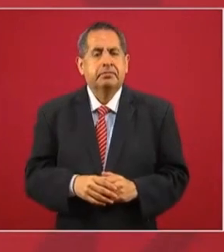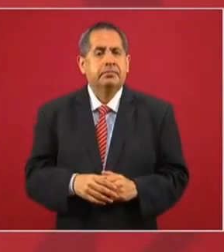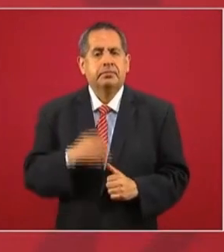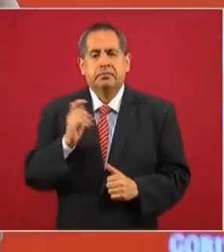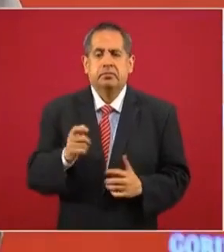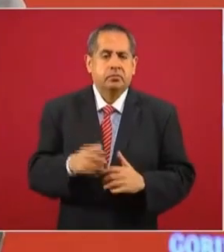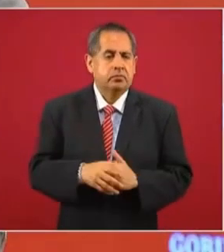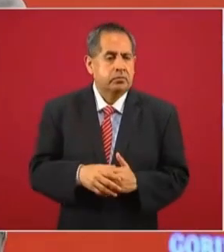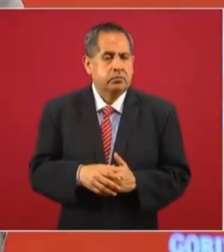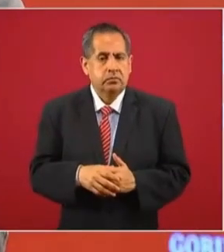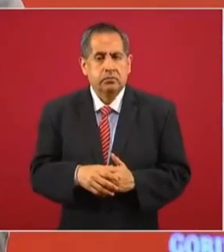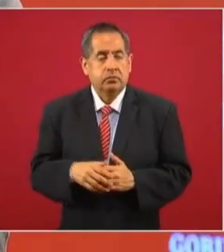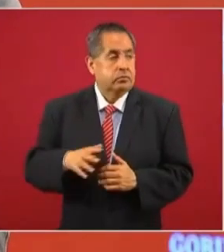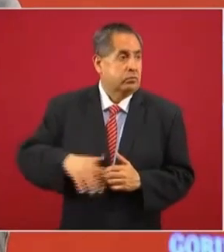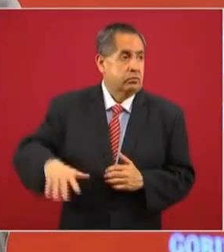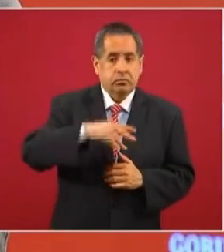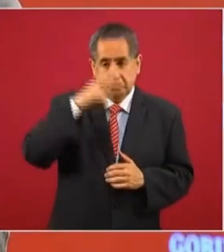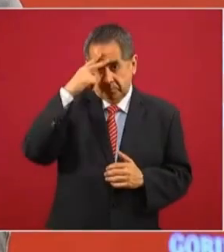el que todos los mexicanos